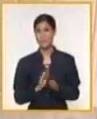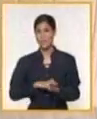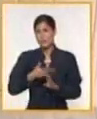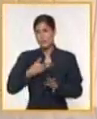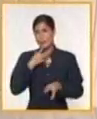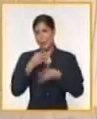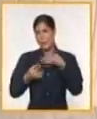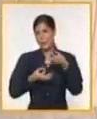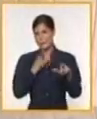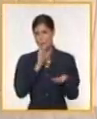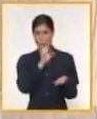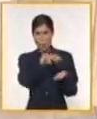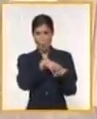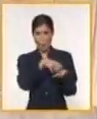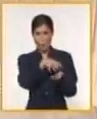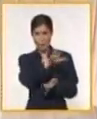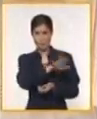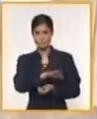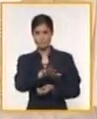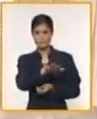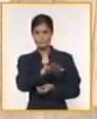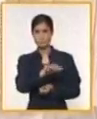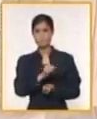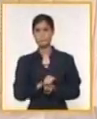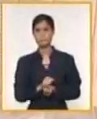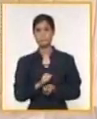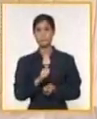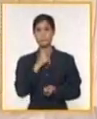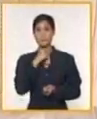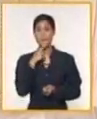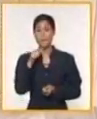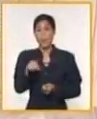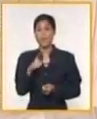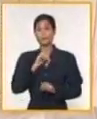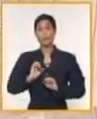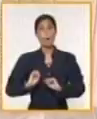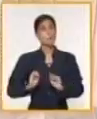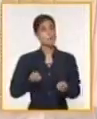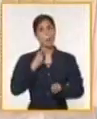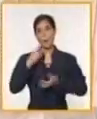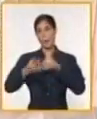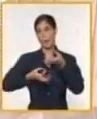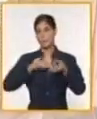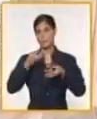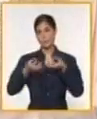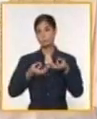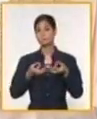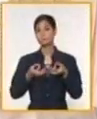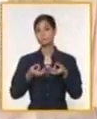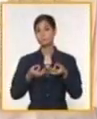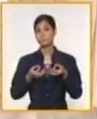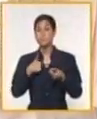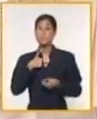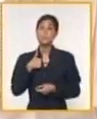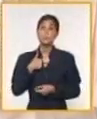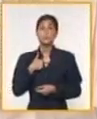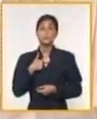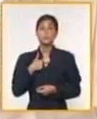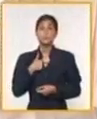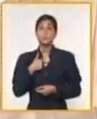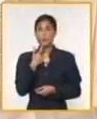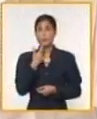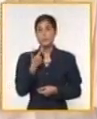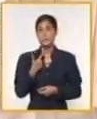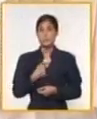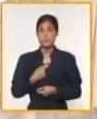de la región, porque esto no se puede sacar del contexto y de las alianzas y de lo que puede perder o no. Yo decía, y bueno, no estaba de